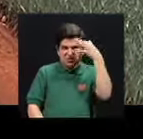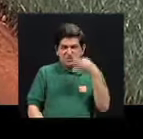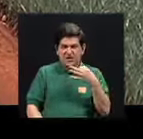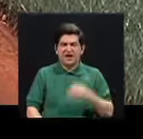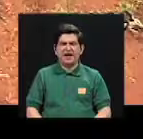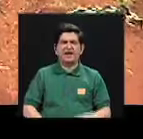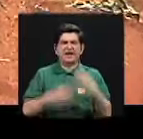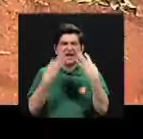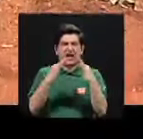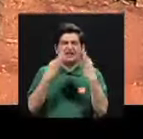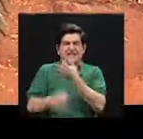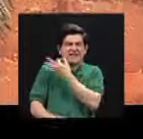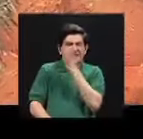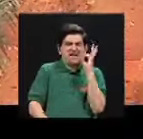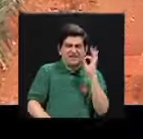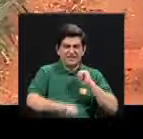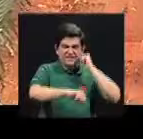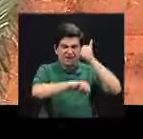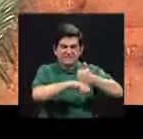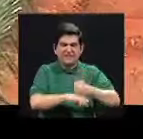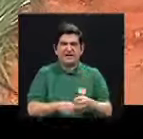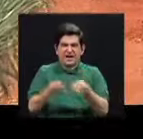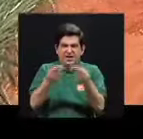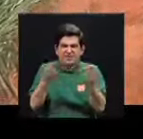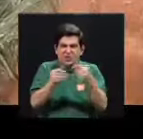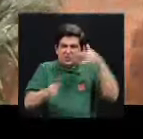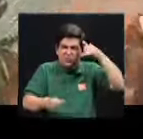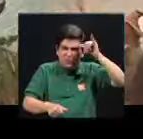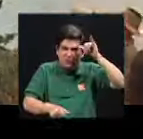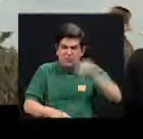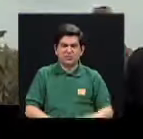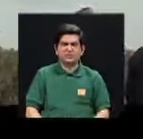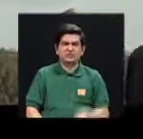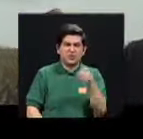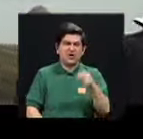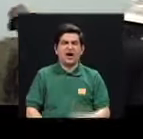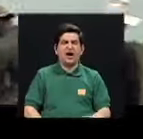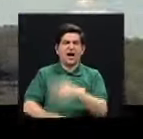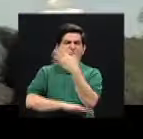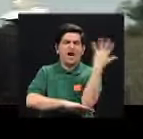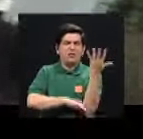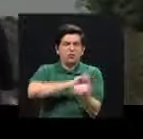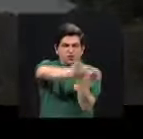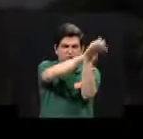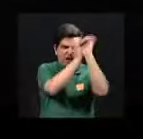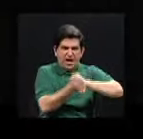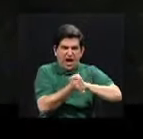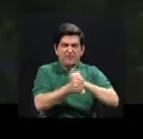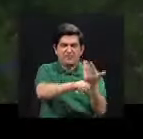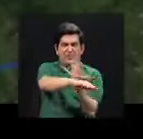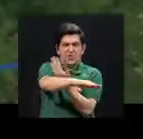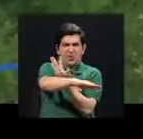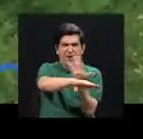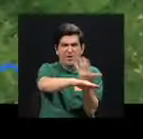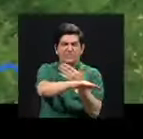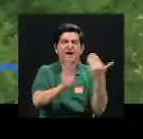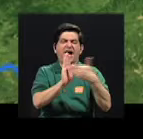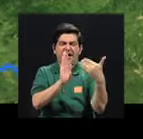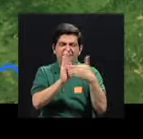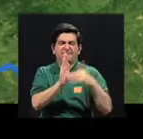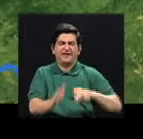ese afán de constituir fincas, sobre todo fincas ganaderas, pues el intercambio de bosque por pastos pues